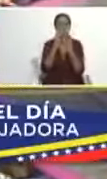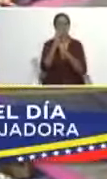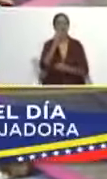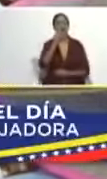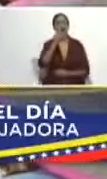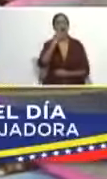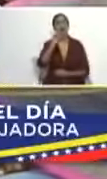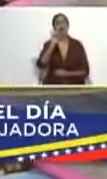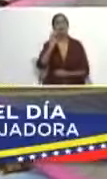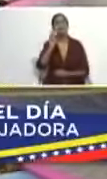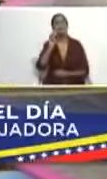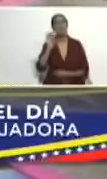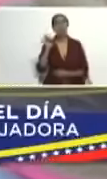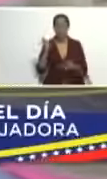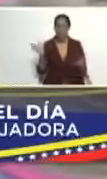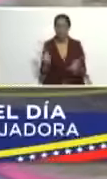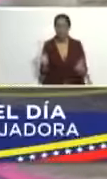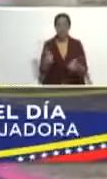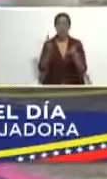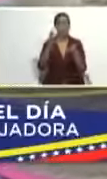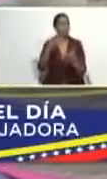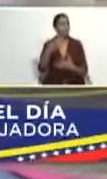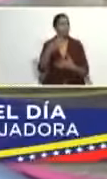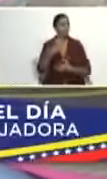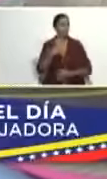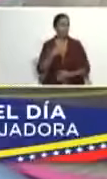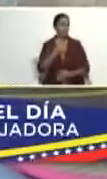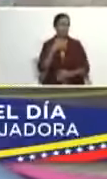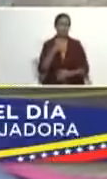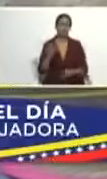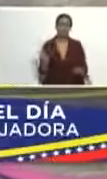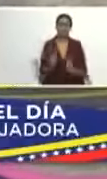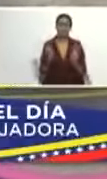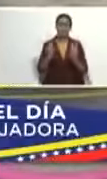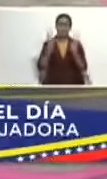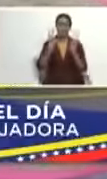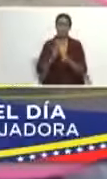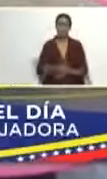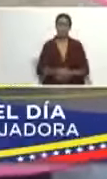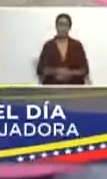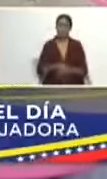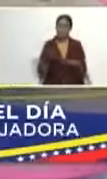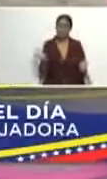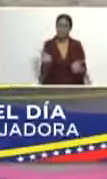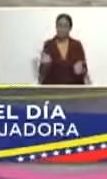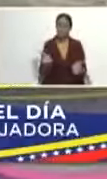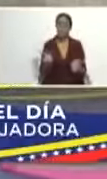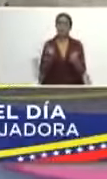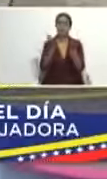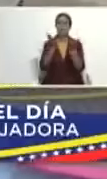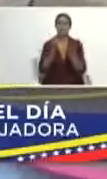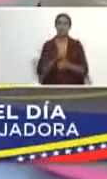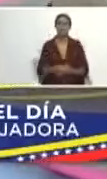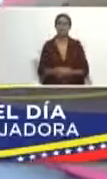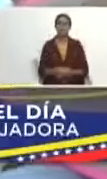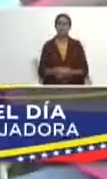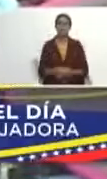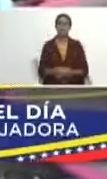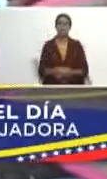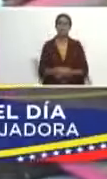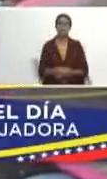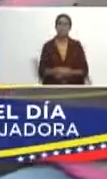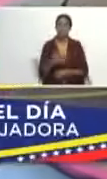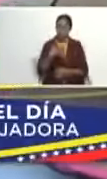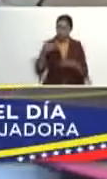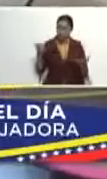tierra, vamos a la conquista de una victoria que pulverice, que vuelva